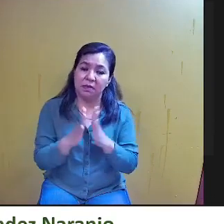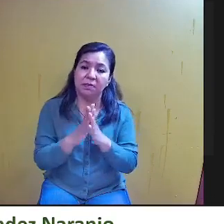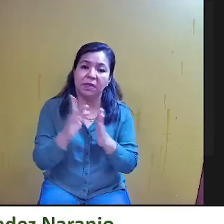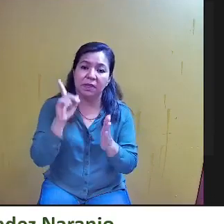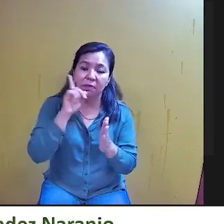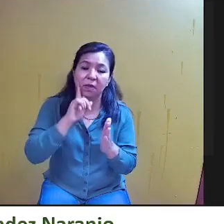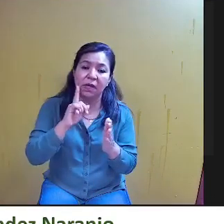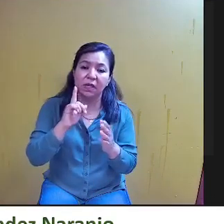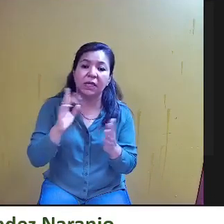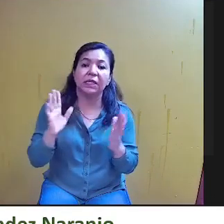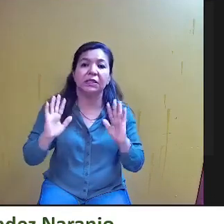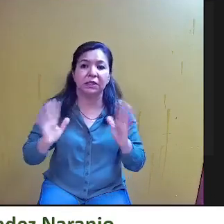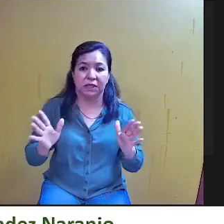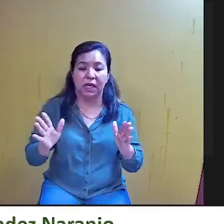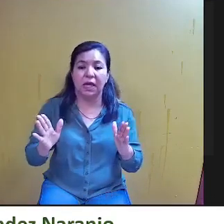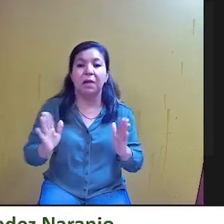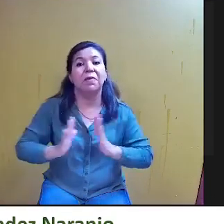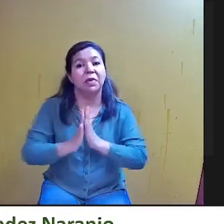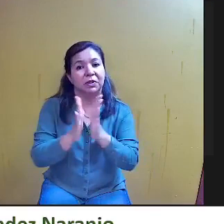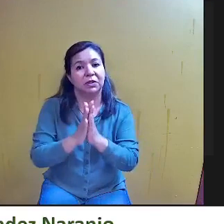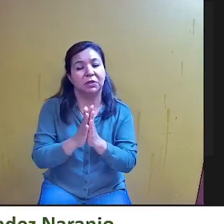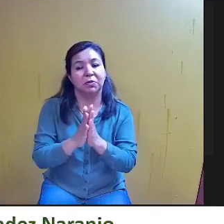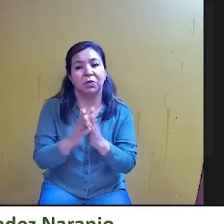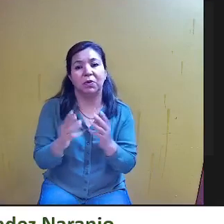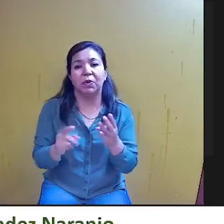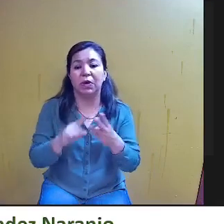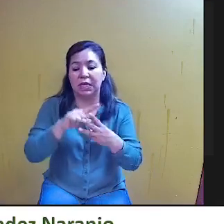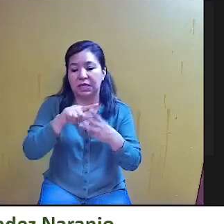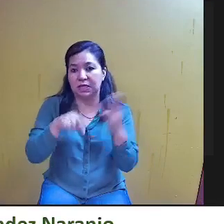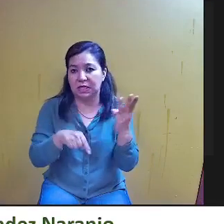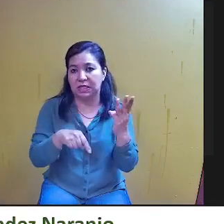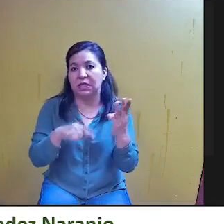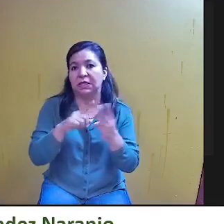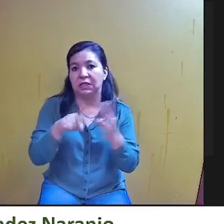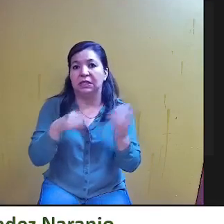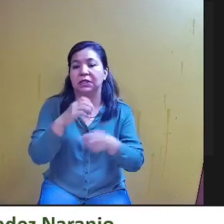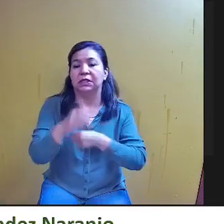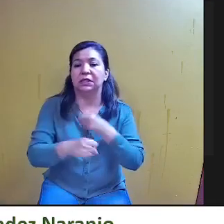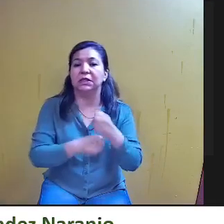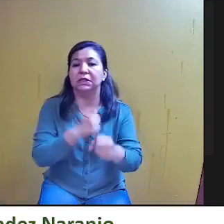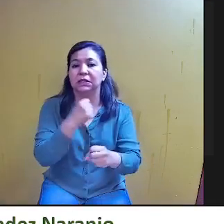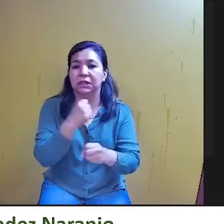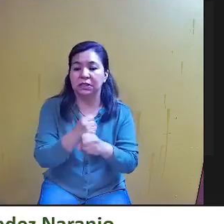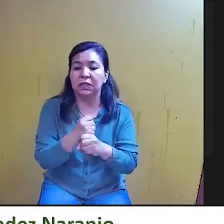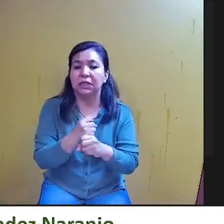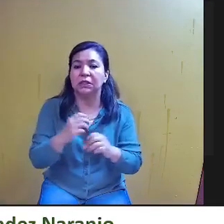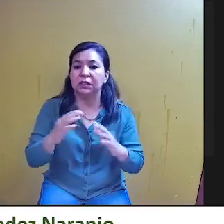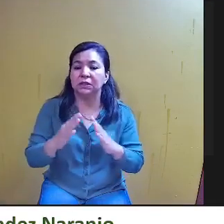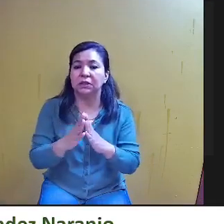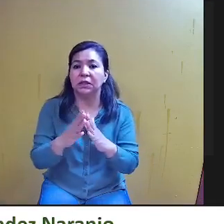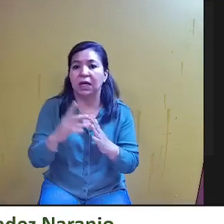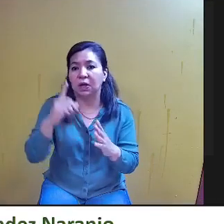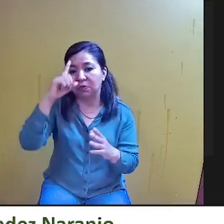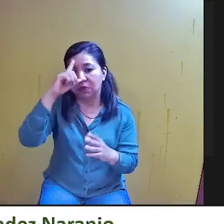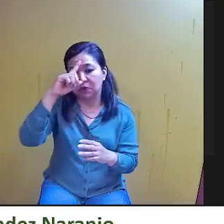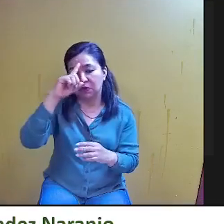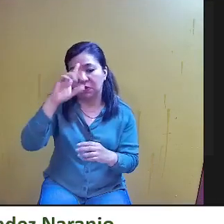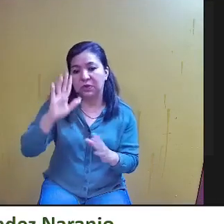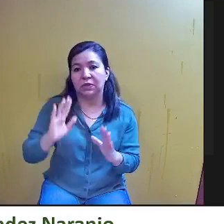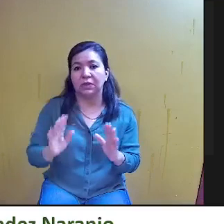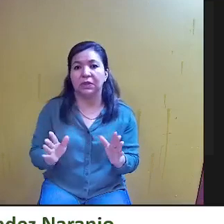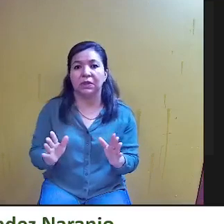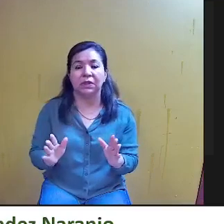como consejera distrital, con lo cual se sitúa en el extremo del artículo 221 de la ley electoral. De esta manera